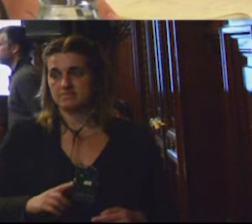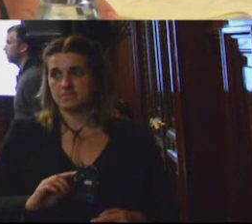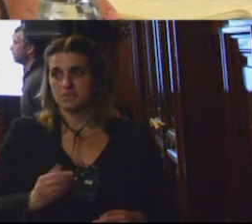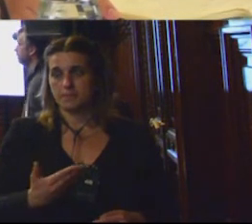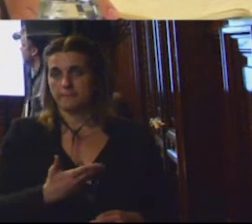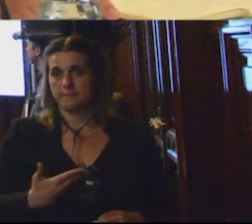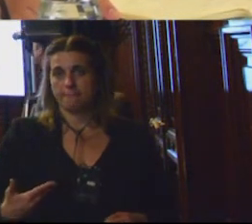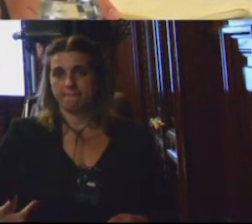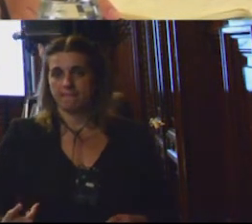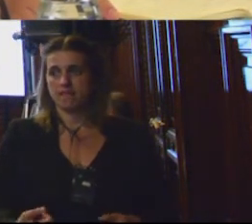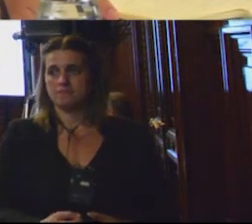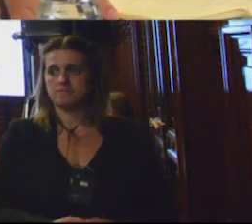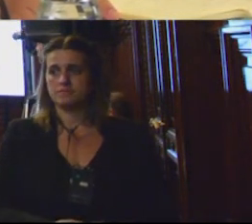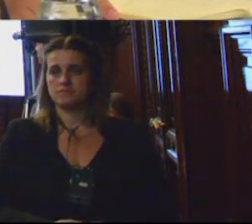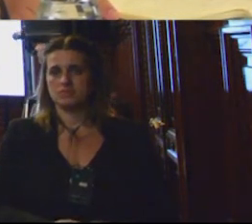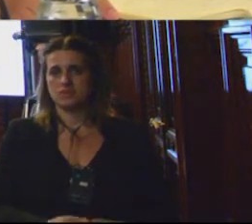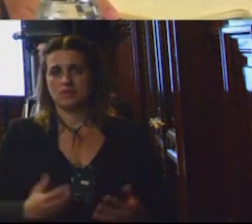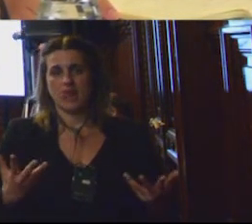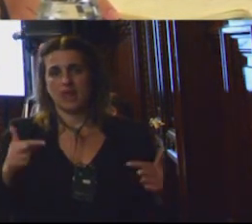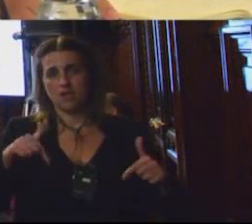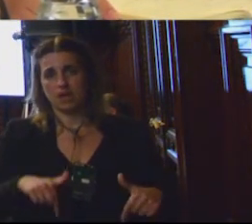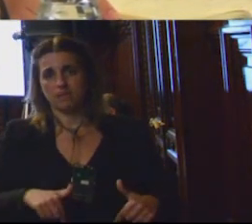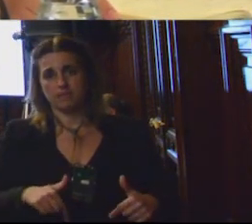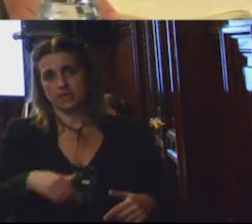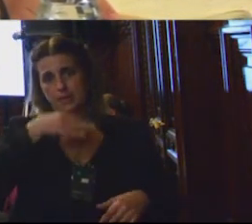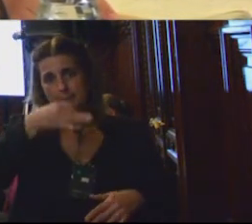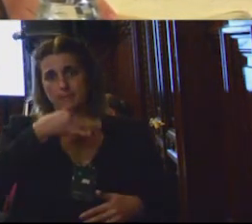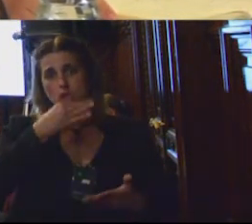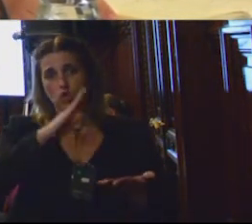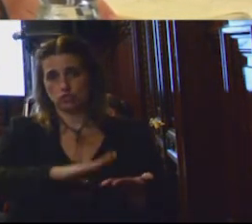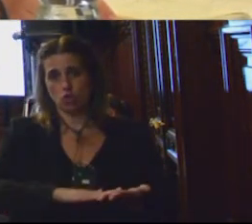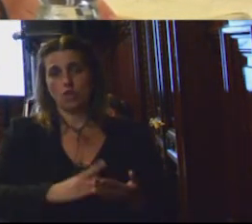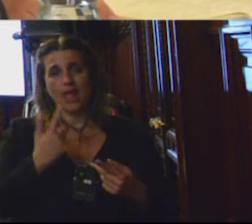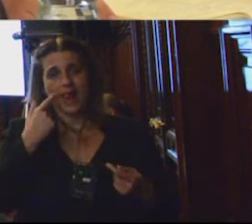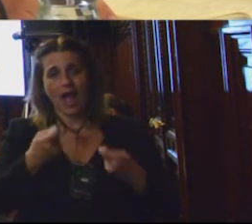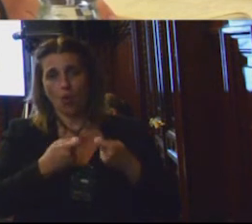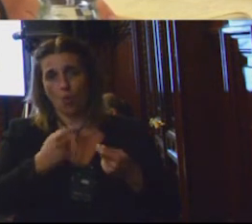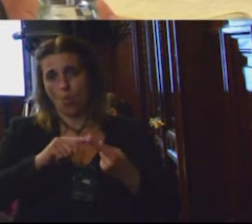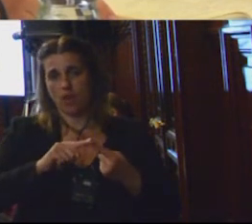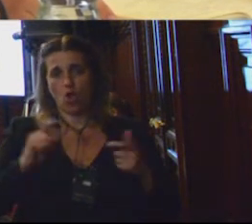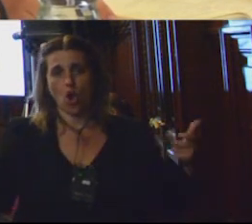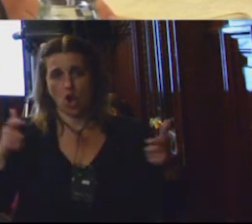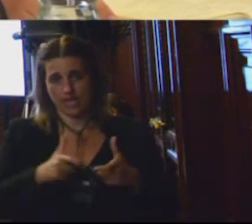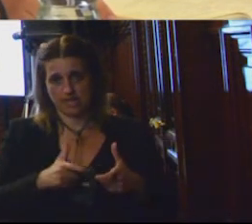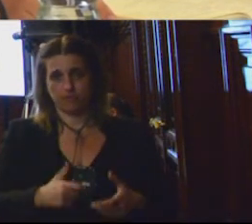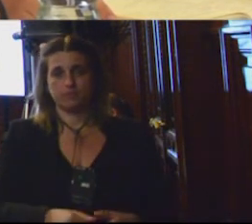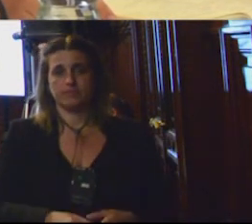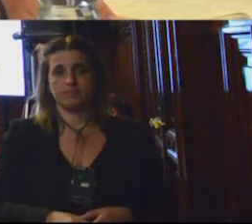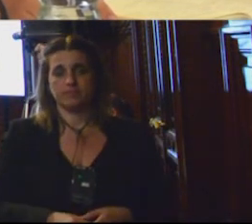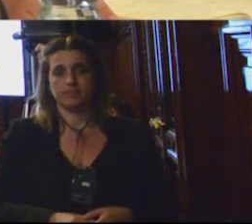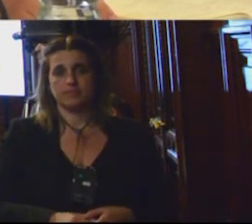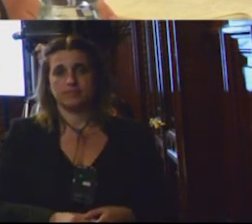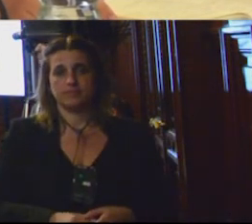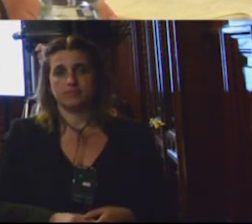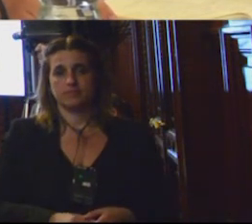anos. Falo isso em função da questão esto, da valorização da negociação, em questão de la negociação coletiva. Tem um fundamento e uma sintonia